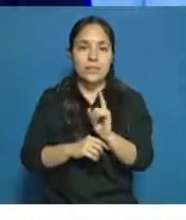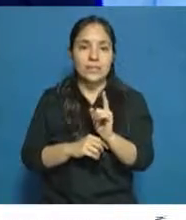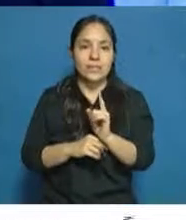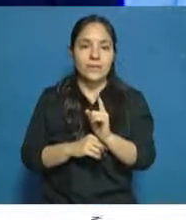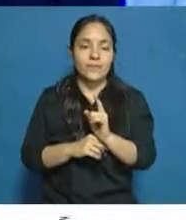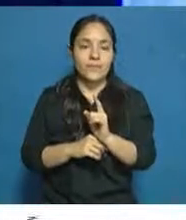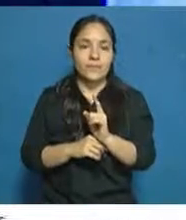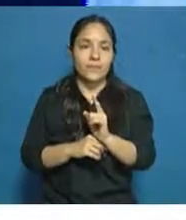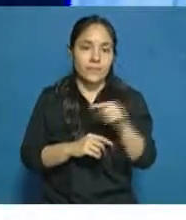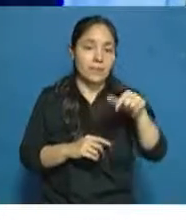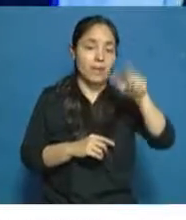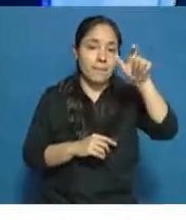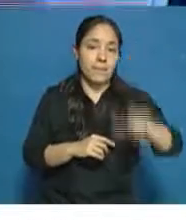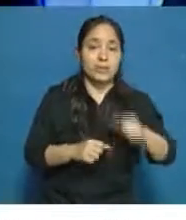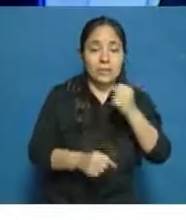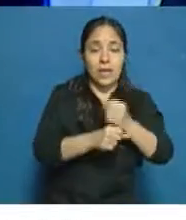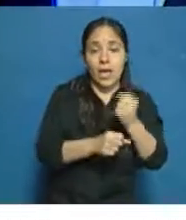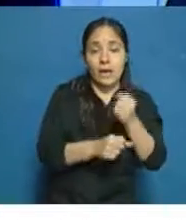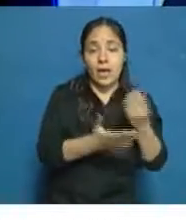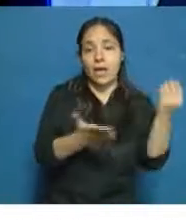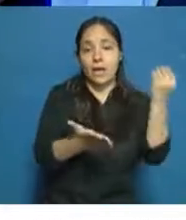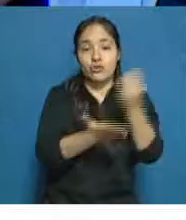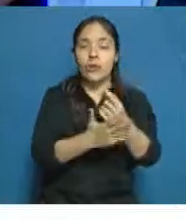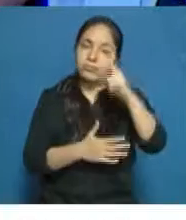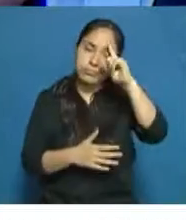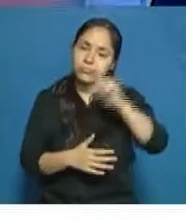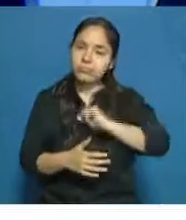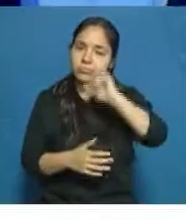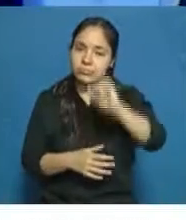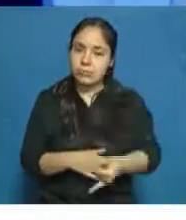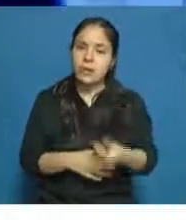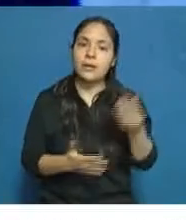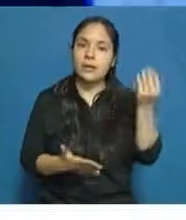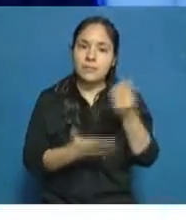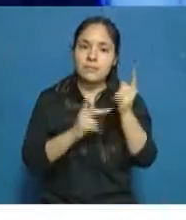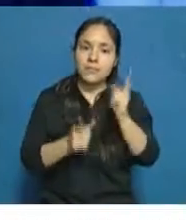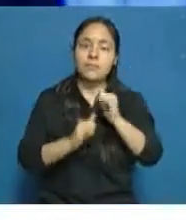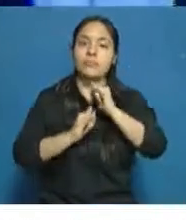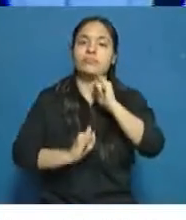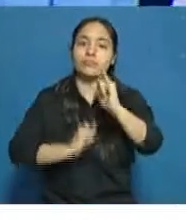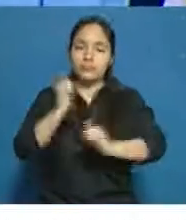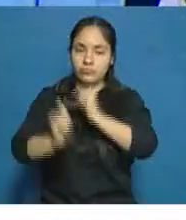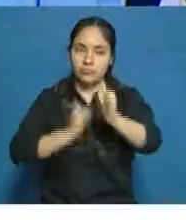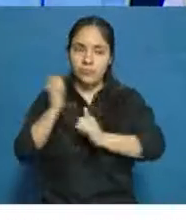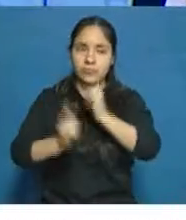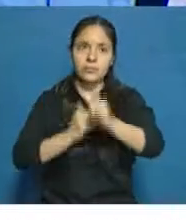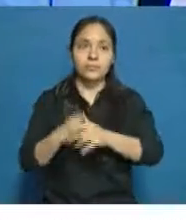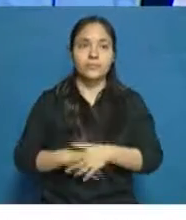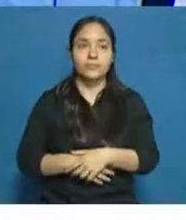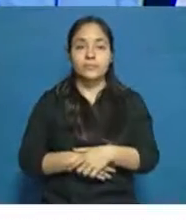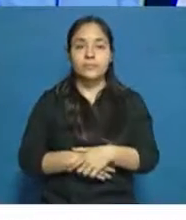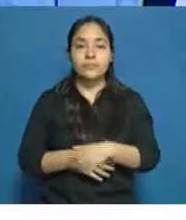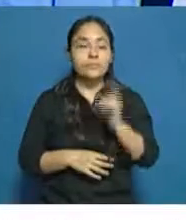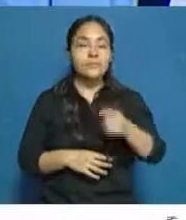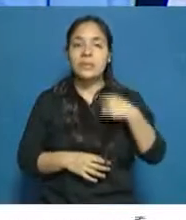quien cumple funciones públicas, estoy totalmente convencido de esto que les voy a contar ahora. Hay que